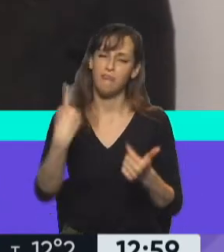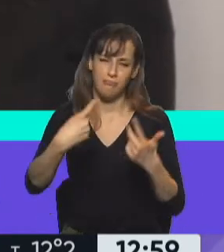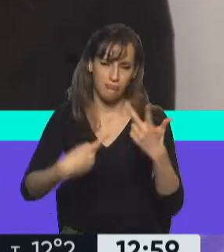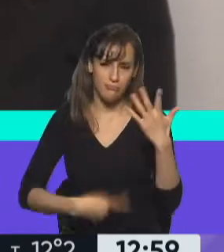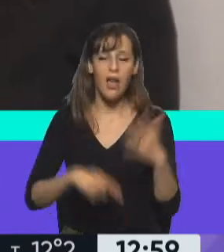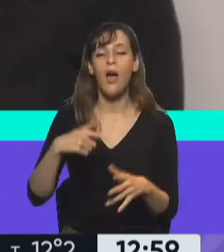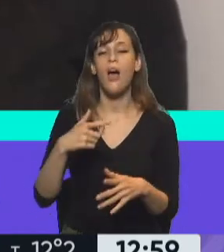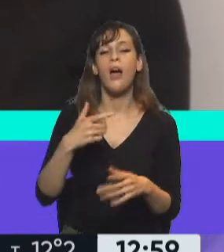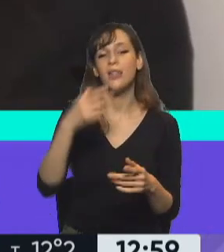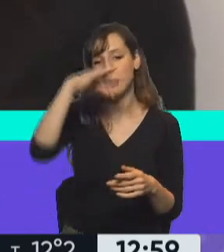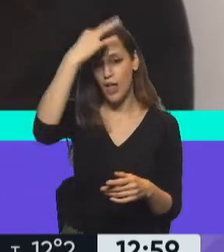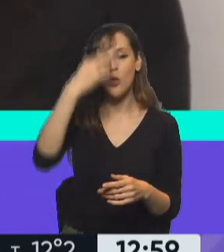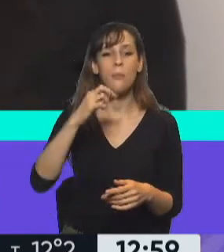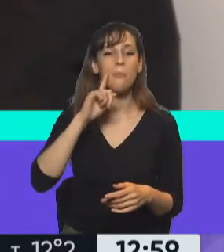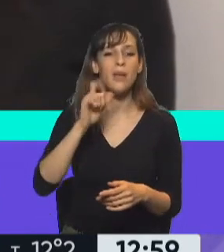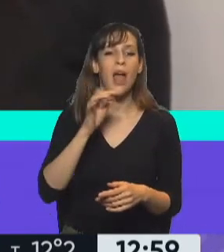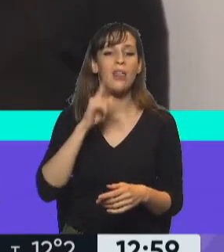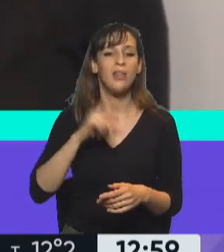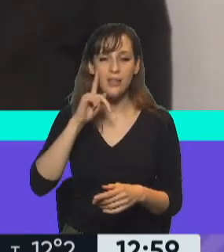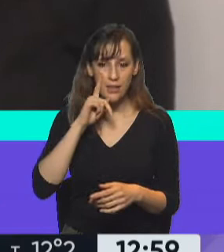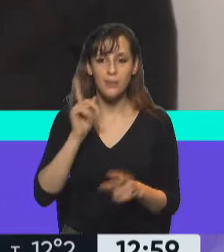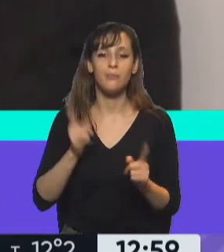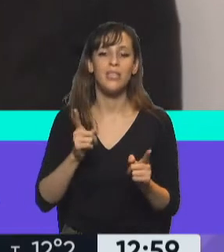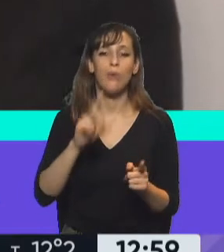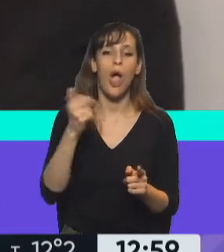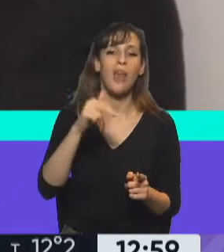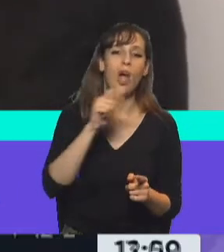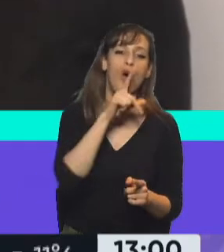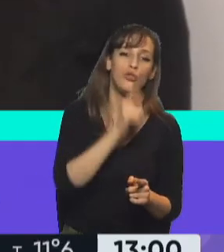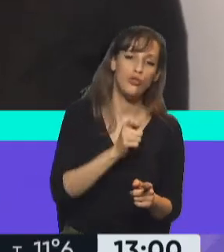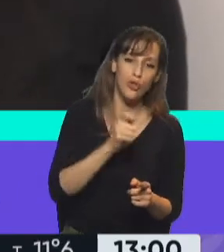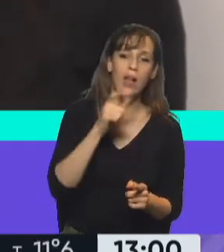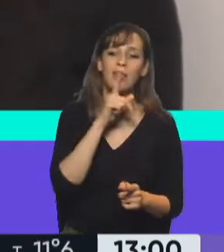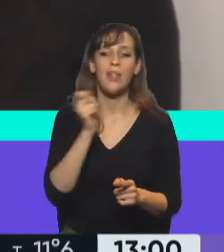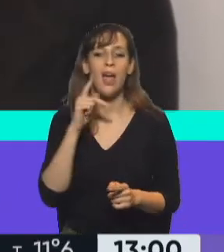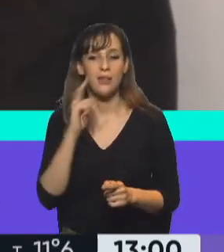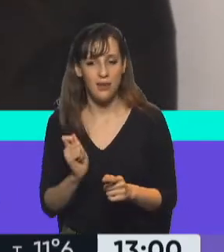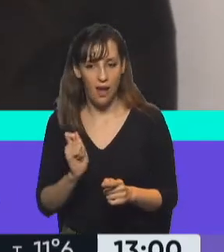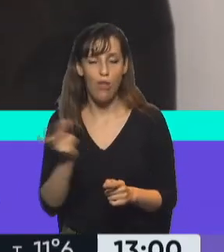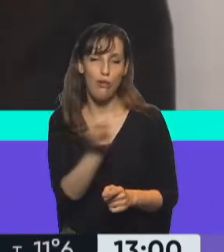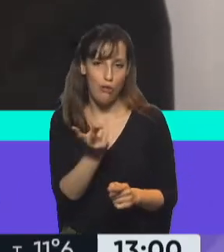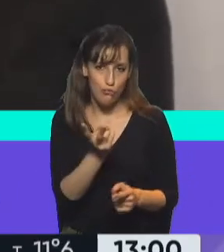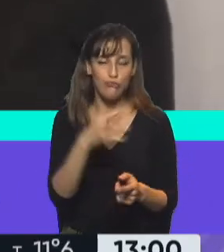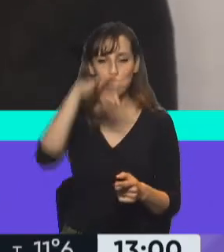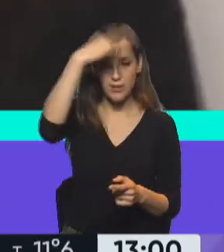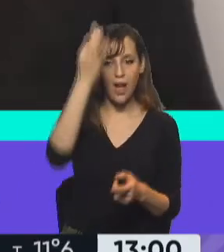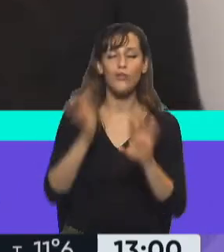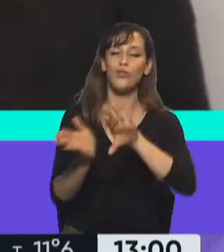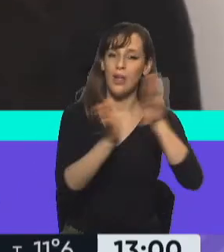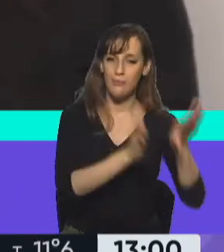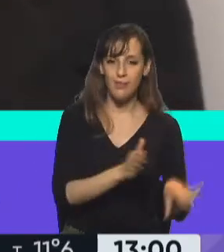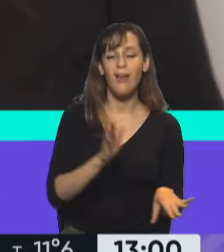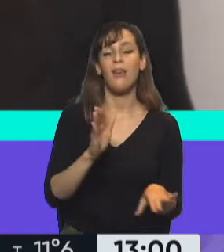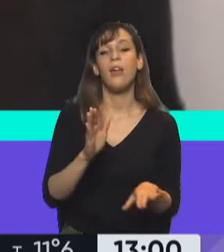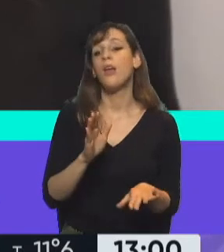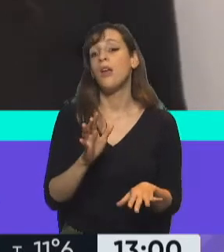en el Piccadilly. Allí van a estar Ana Costa y Talia Costa con Casa Matriz. También Patricia Palmer y Cecilia Dopazo haciendo